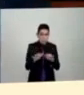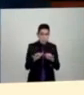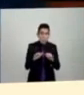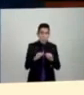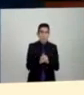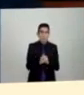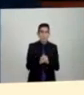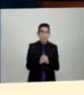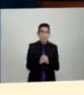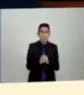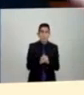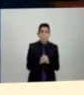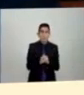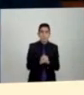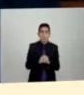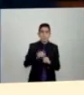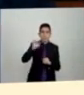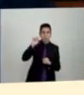Pardo Bazán